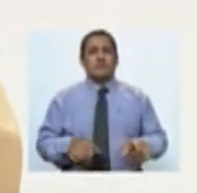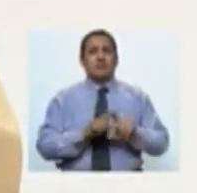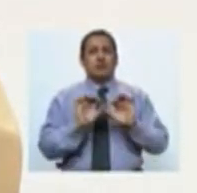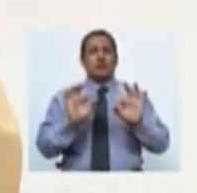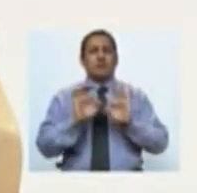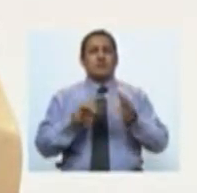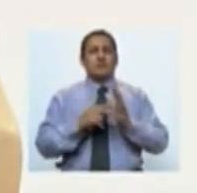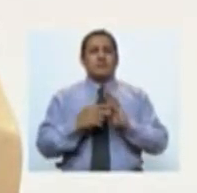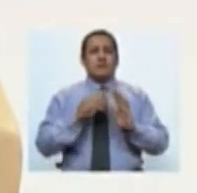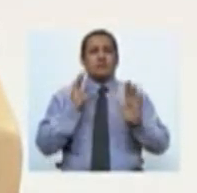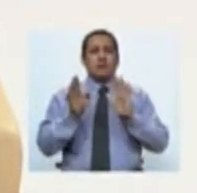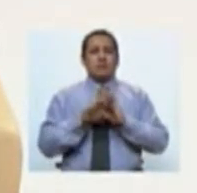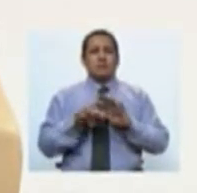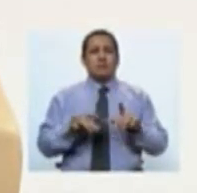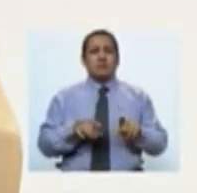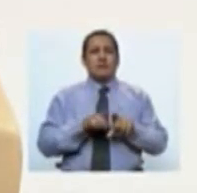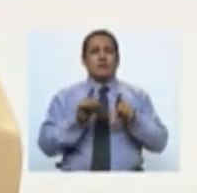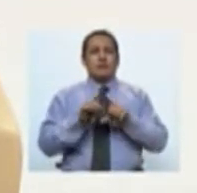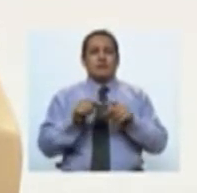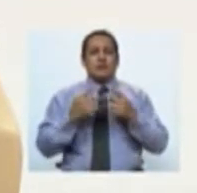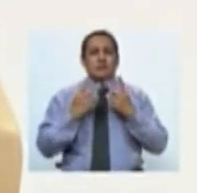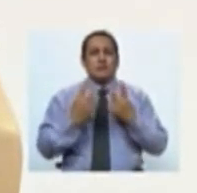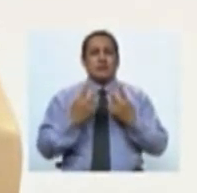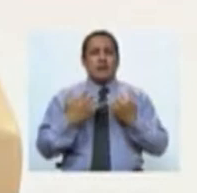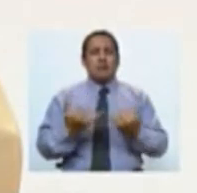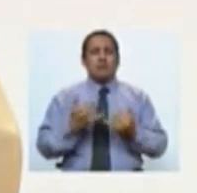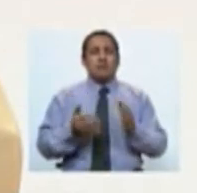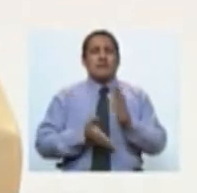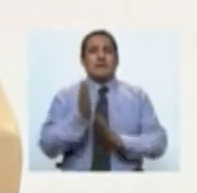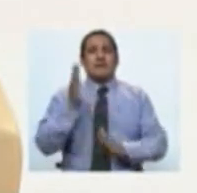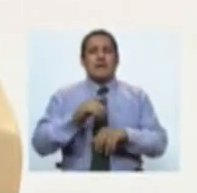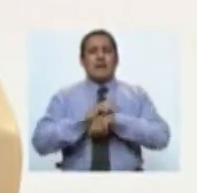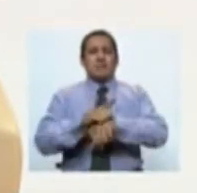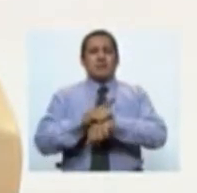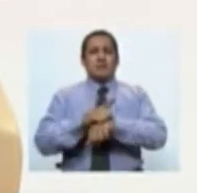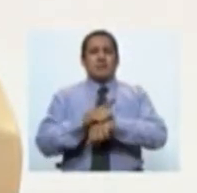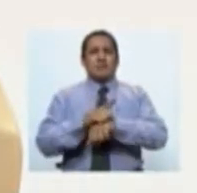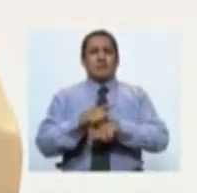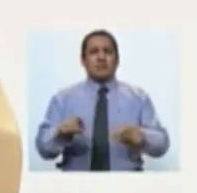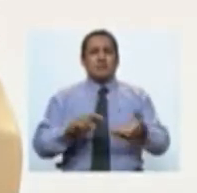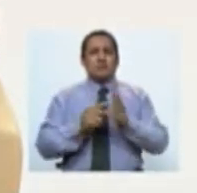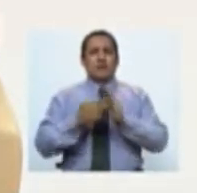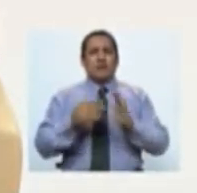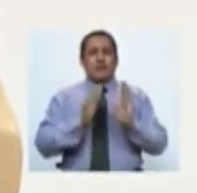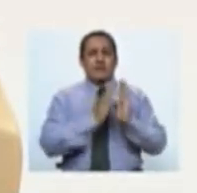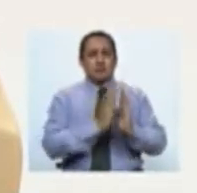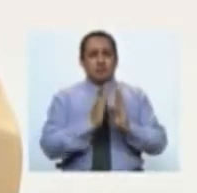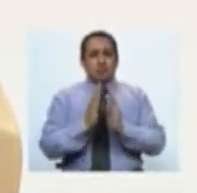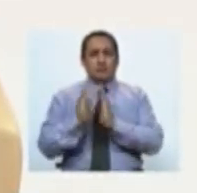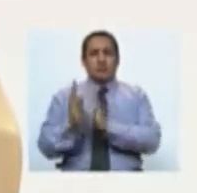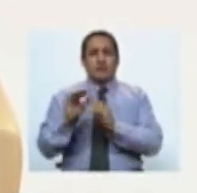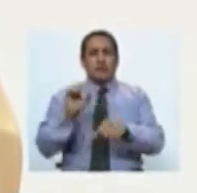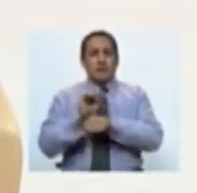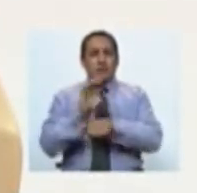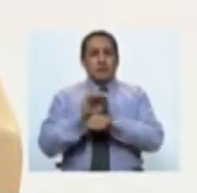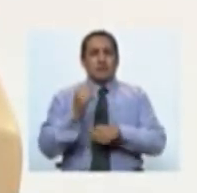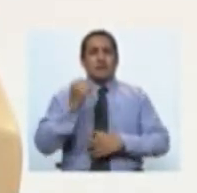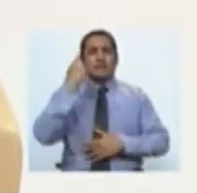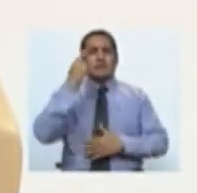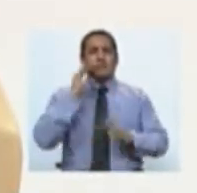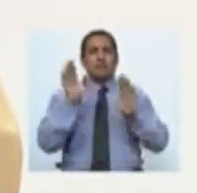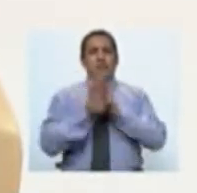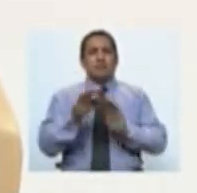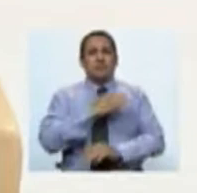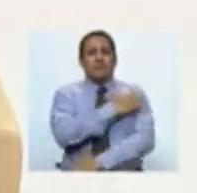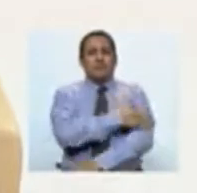Y tampoco implica una salida inmediata, sino este sistema de capacitación, se